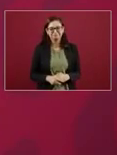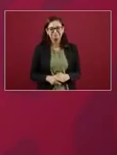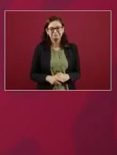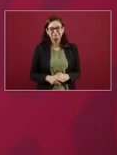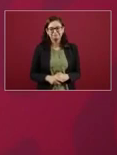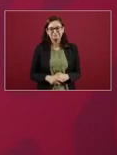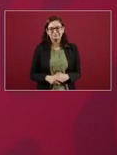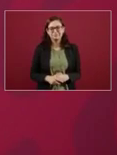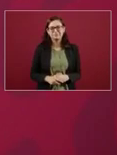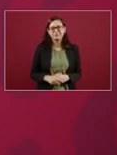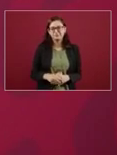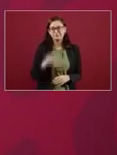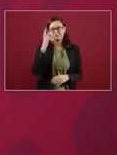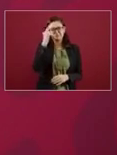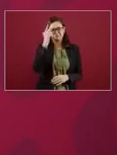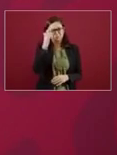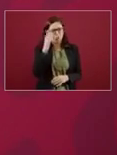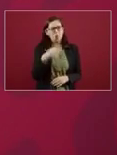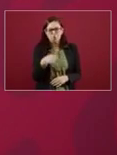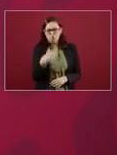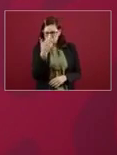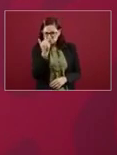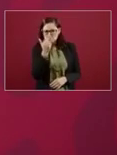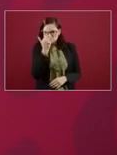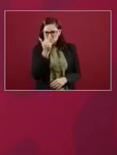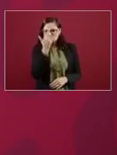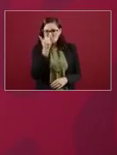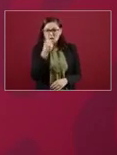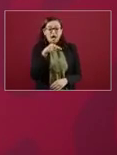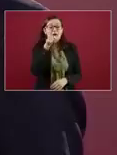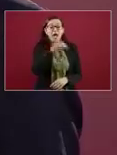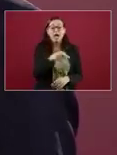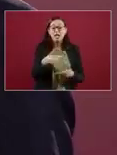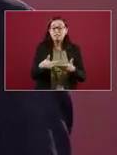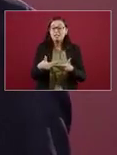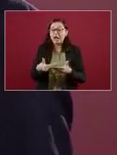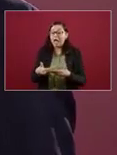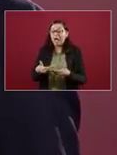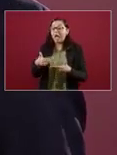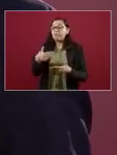Le daban la razón los diputados antes de que abriera la boca.